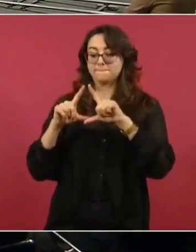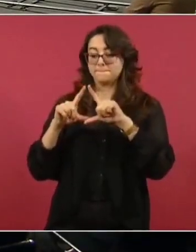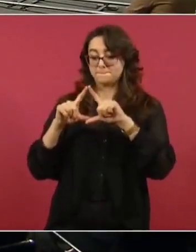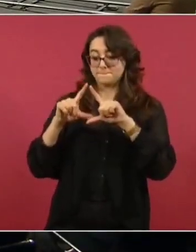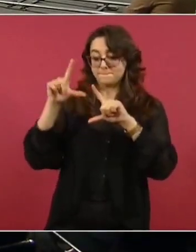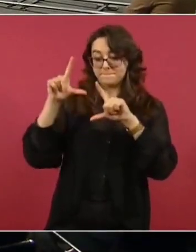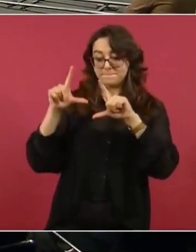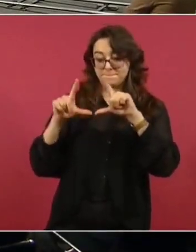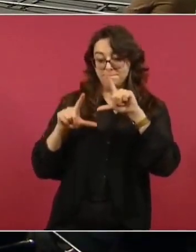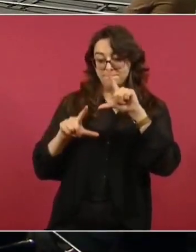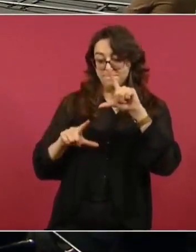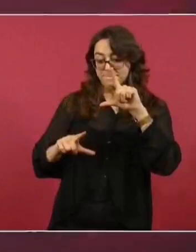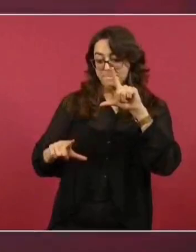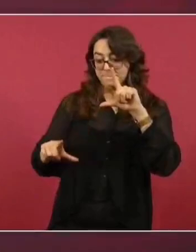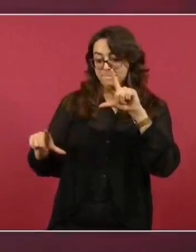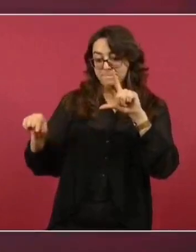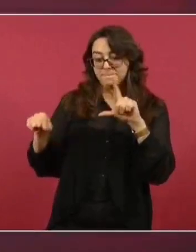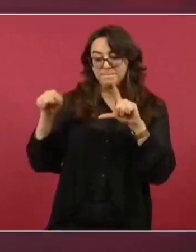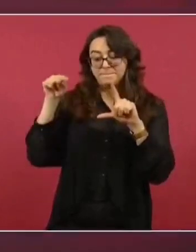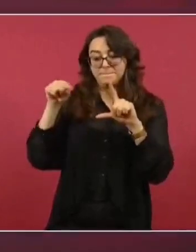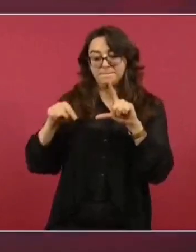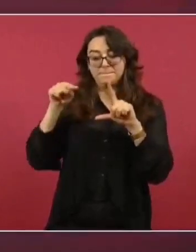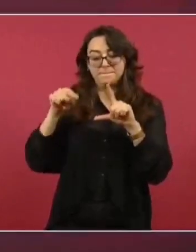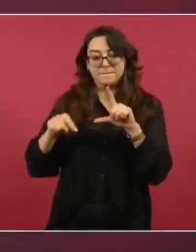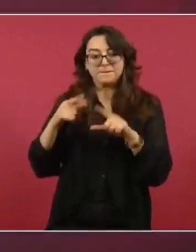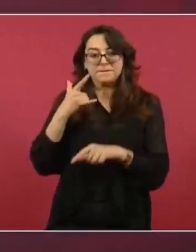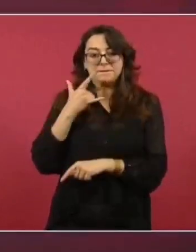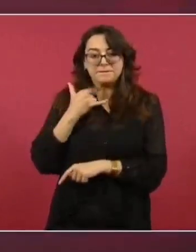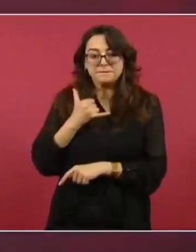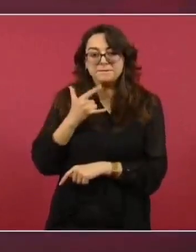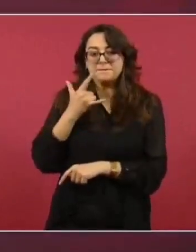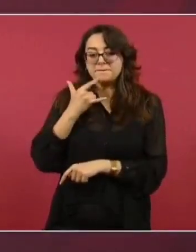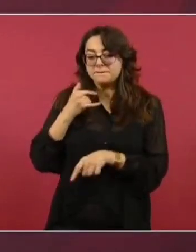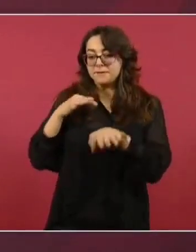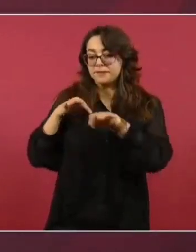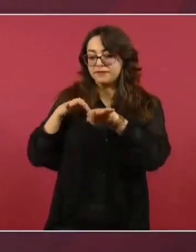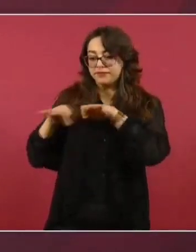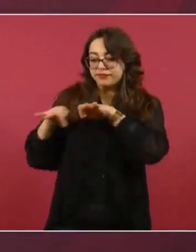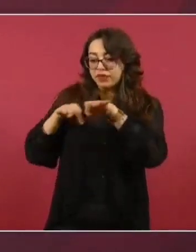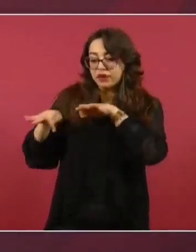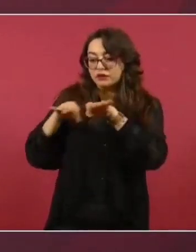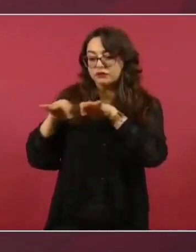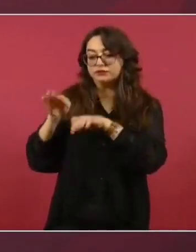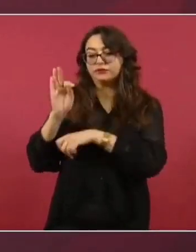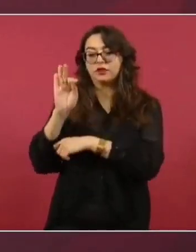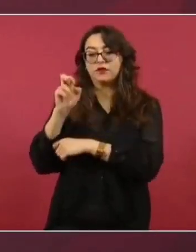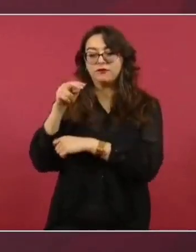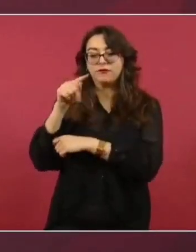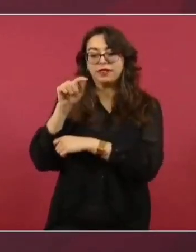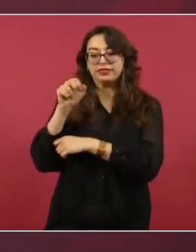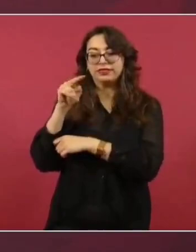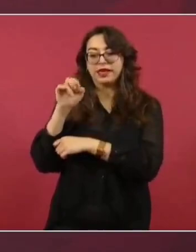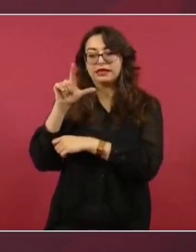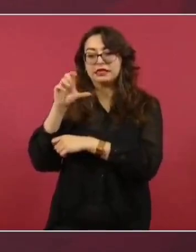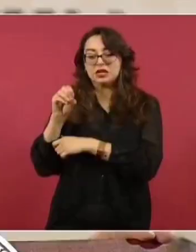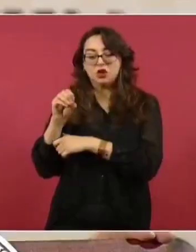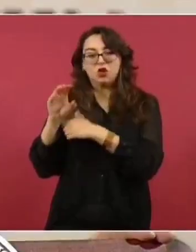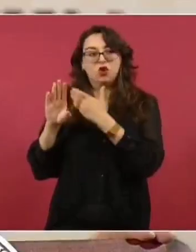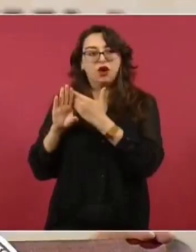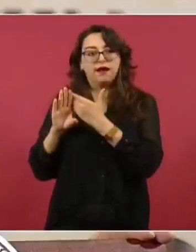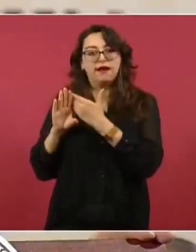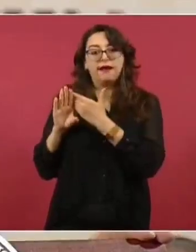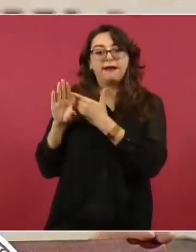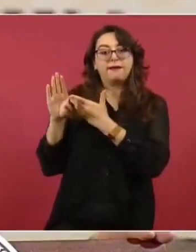para impedir que lleguen pastillas de fentanilo a los Estados Unidos. Es un hecho contundente, lo hemos